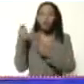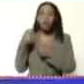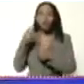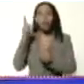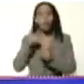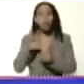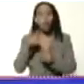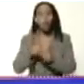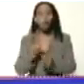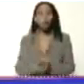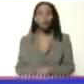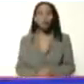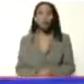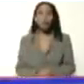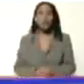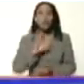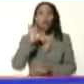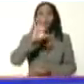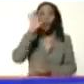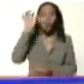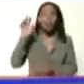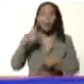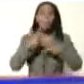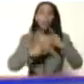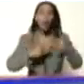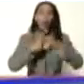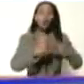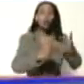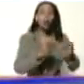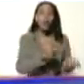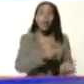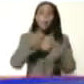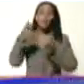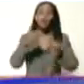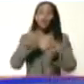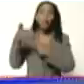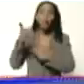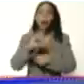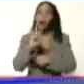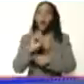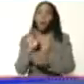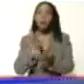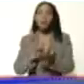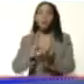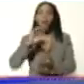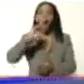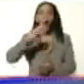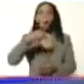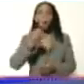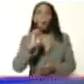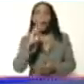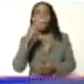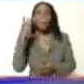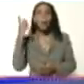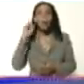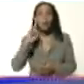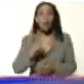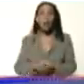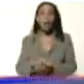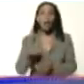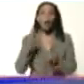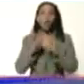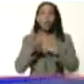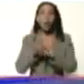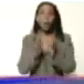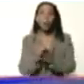y los países productores y exportadores no miembros de la OPEC conocida en el mundo como la OPEC Plus